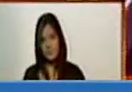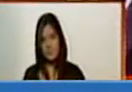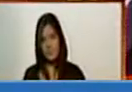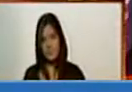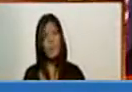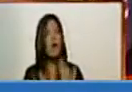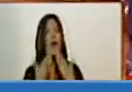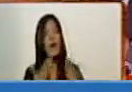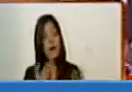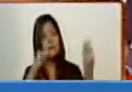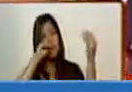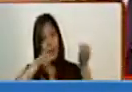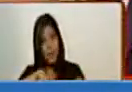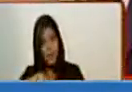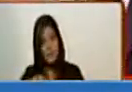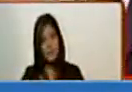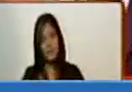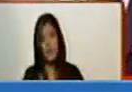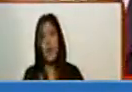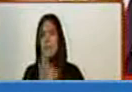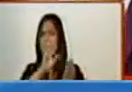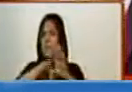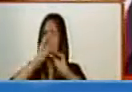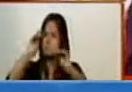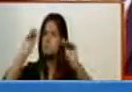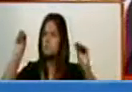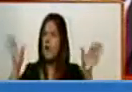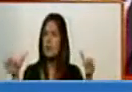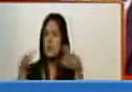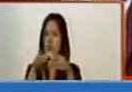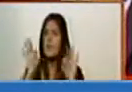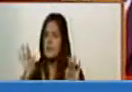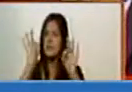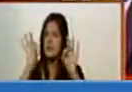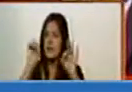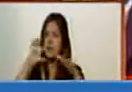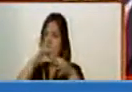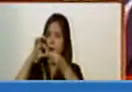el acuerdo para convocar a una reunión especial de UNASUR